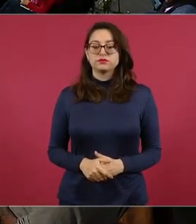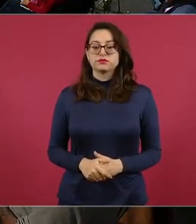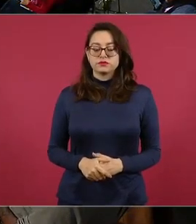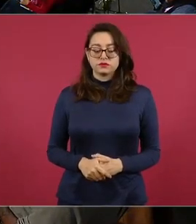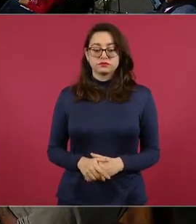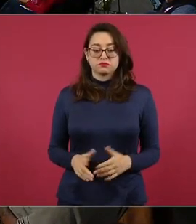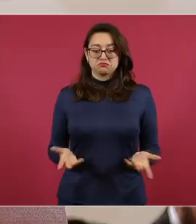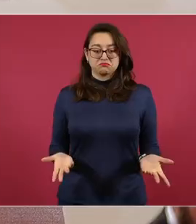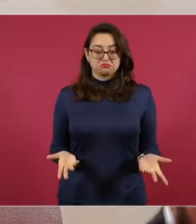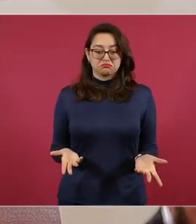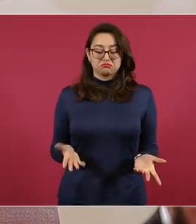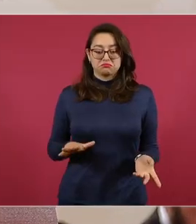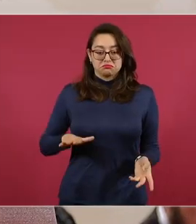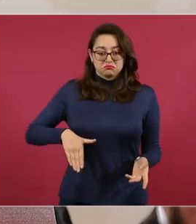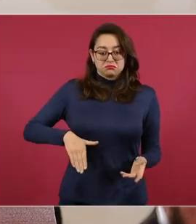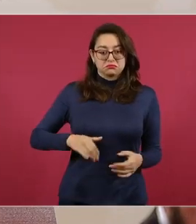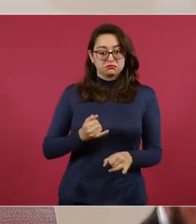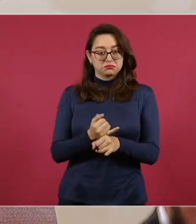informó,